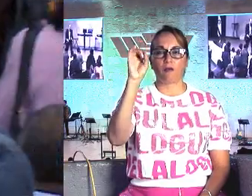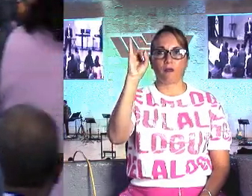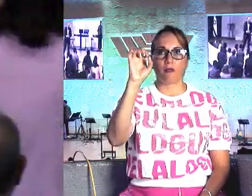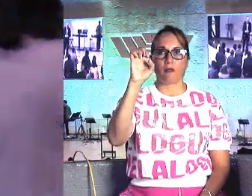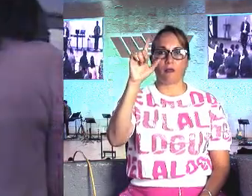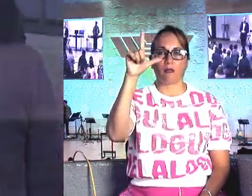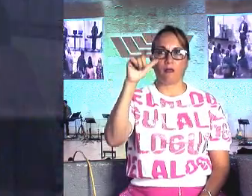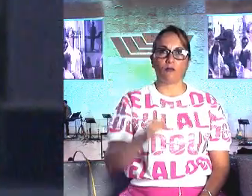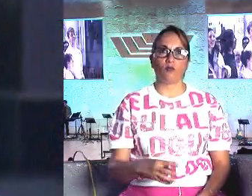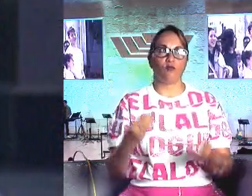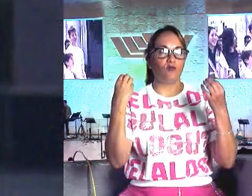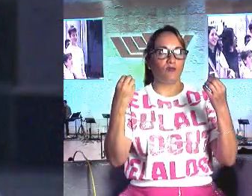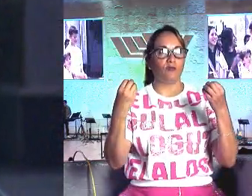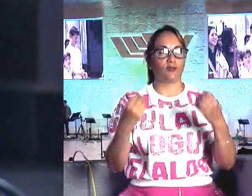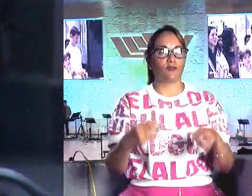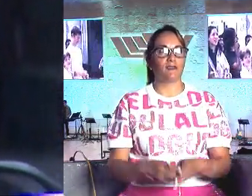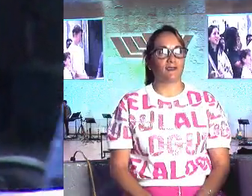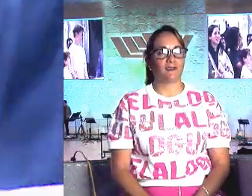estos pequeños.